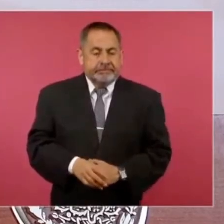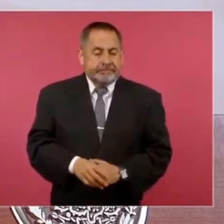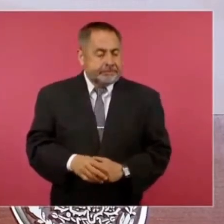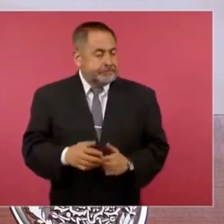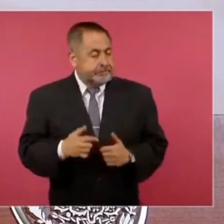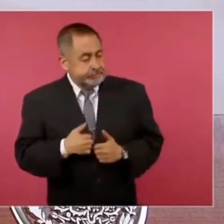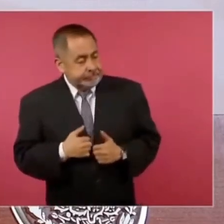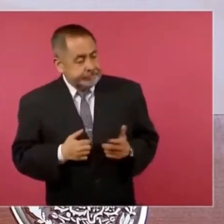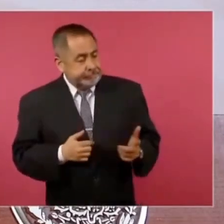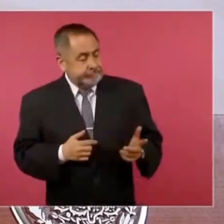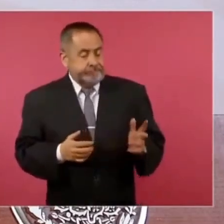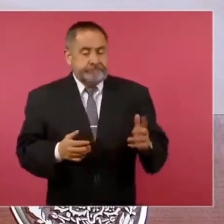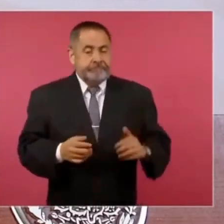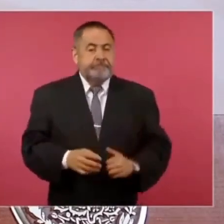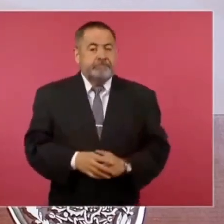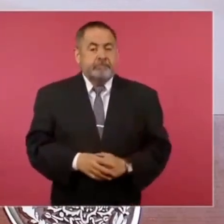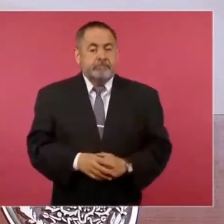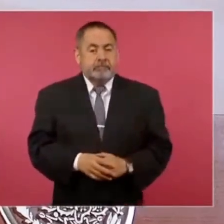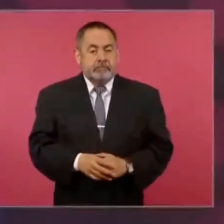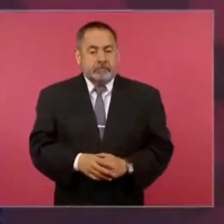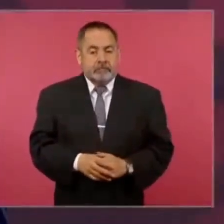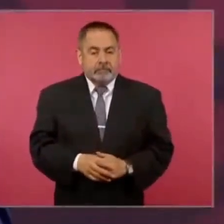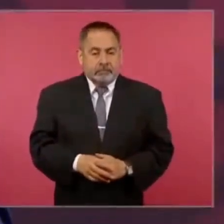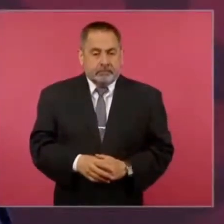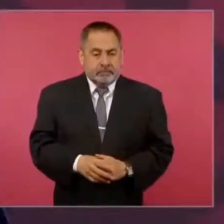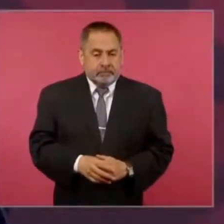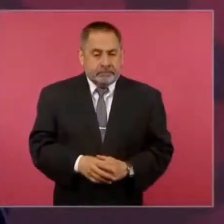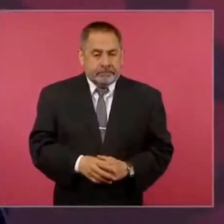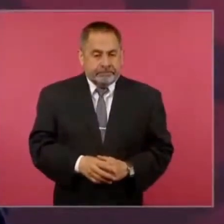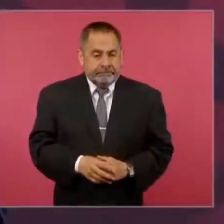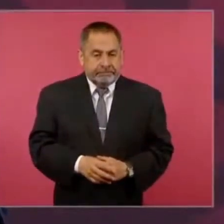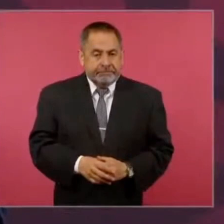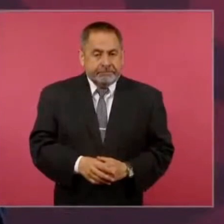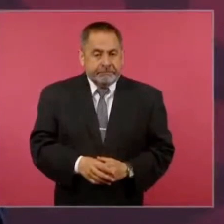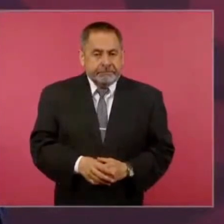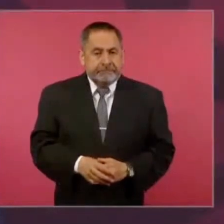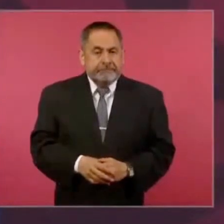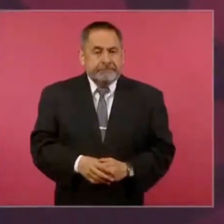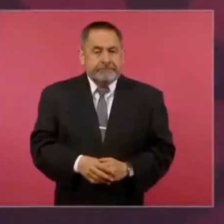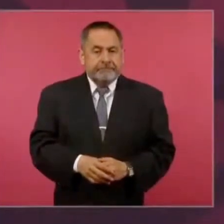como yo no puedo